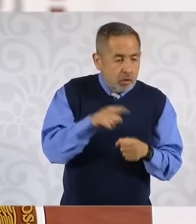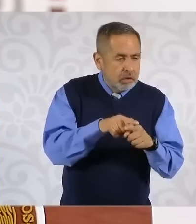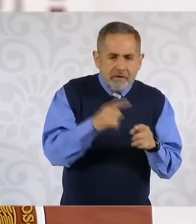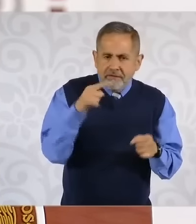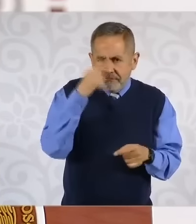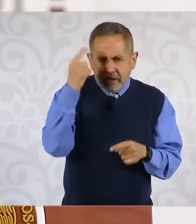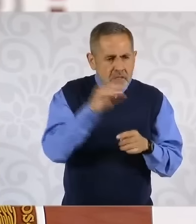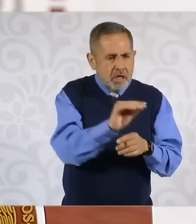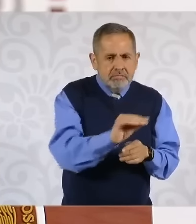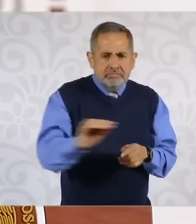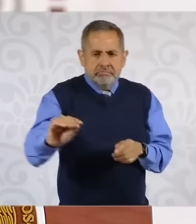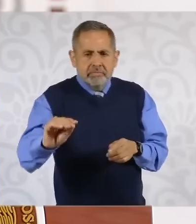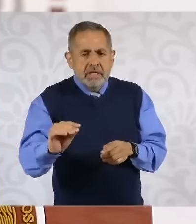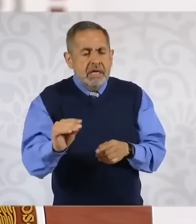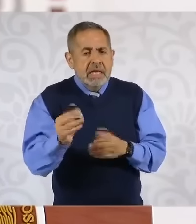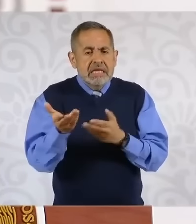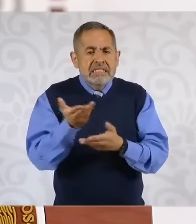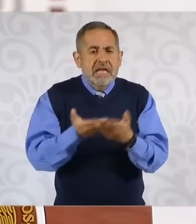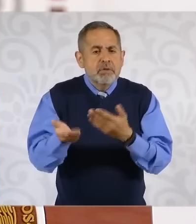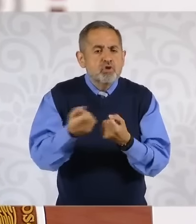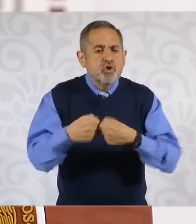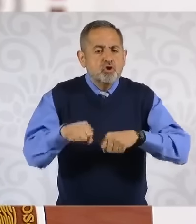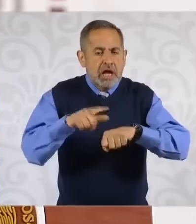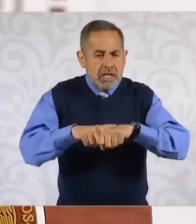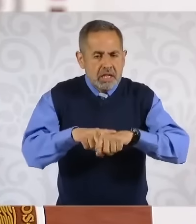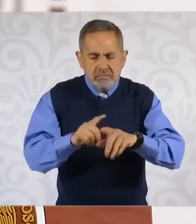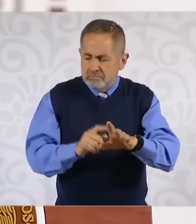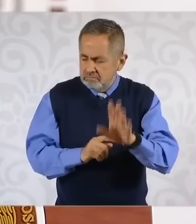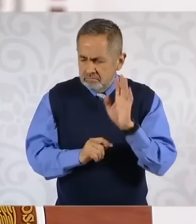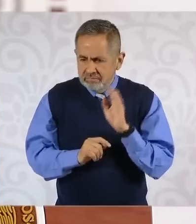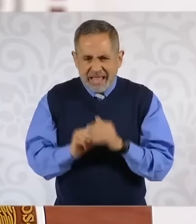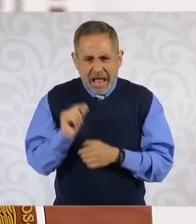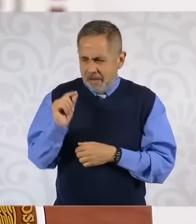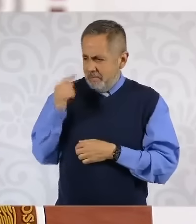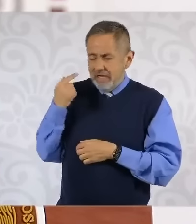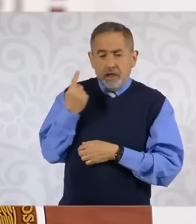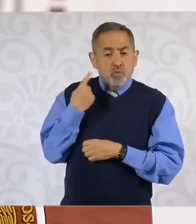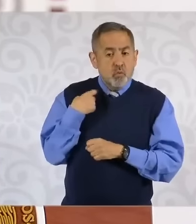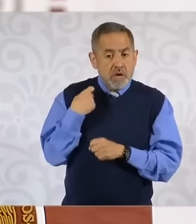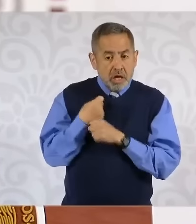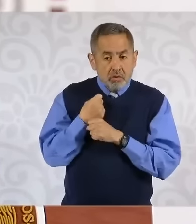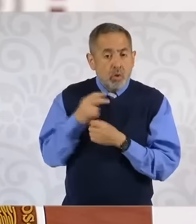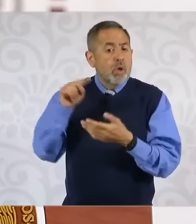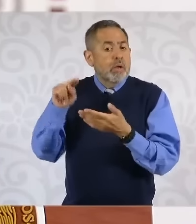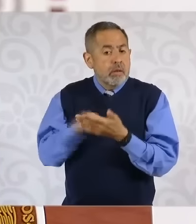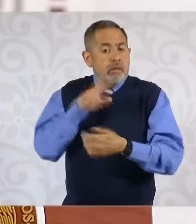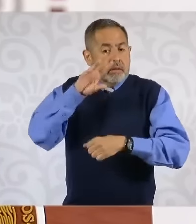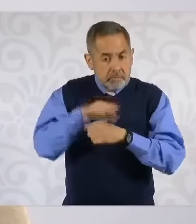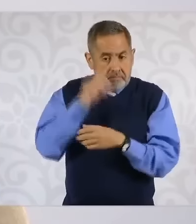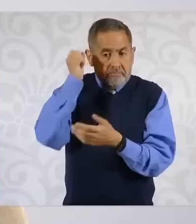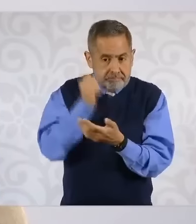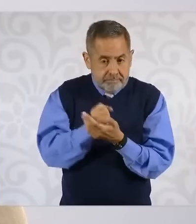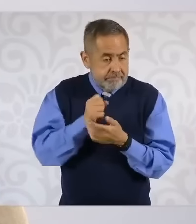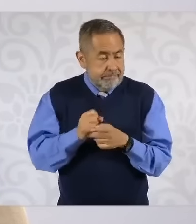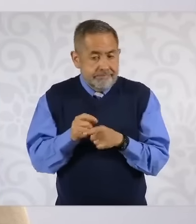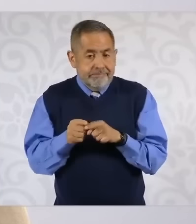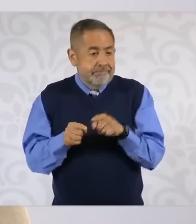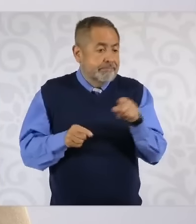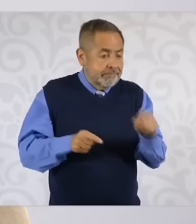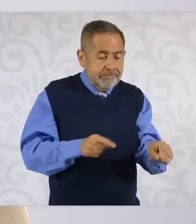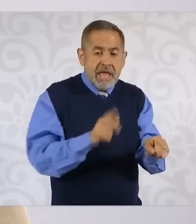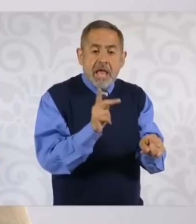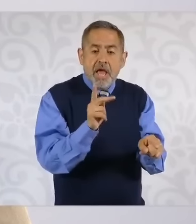social. Recién, en el año pasado, se autorizó que los estudiantes de internos